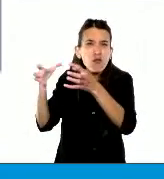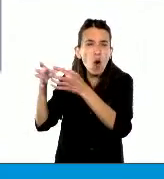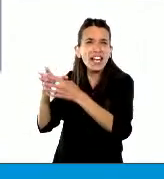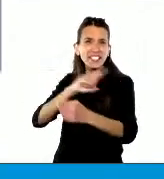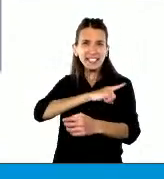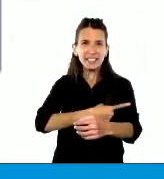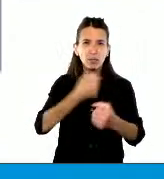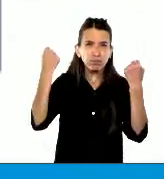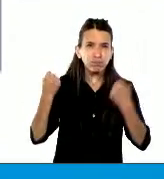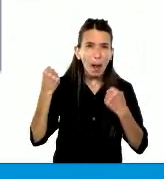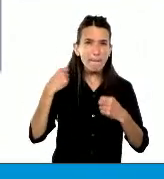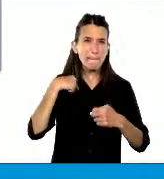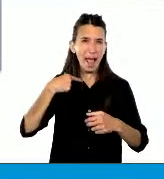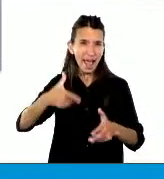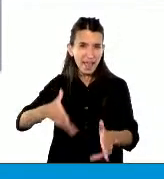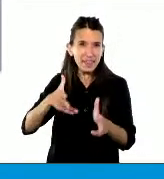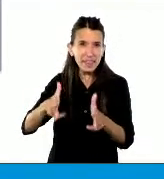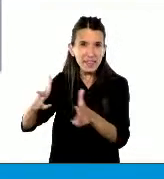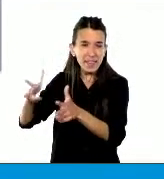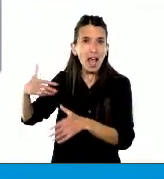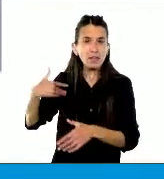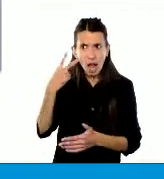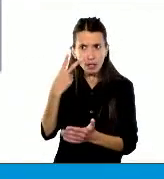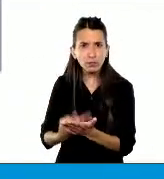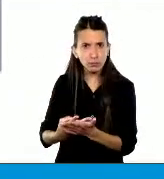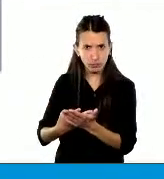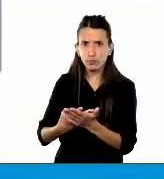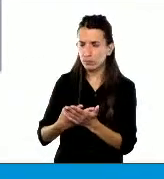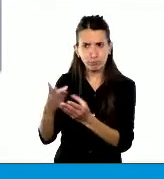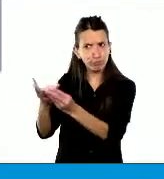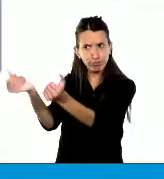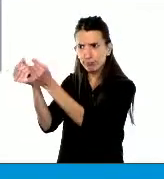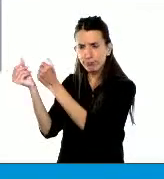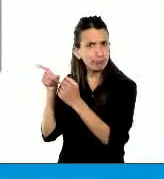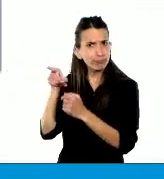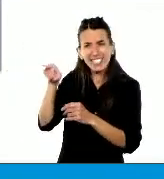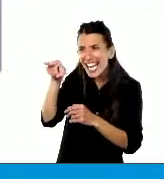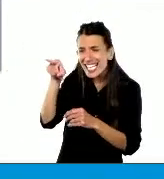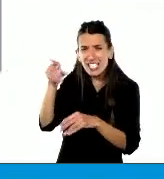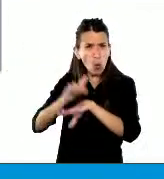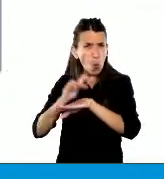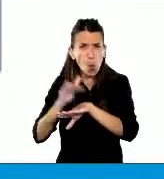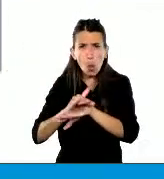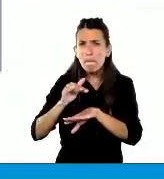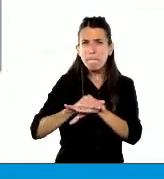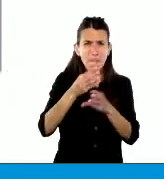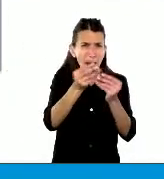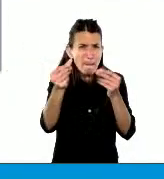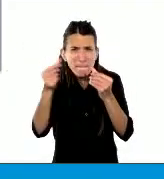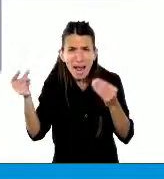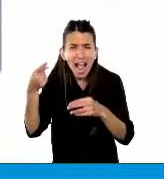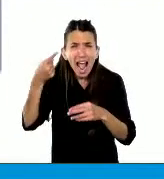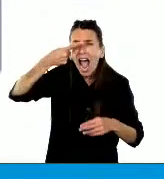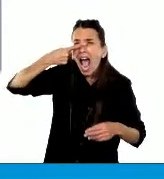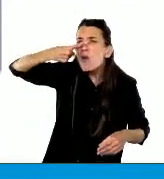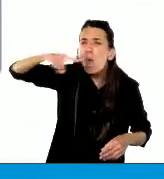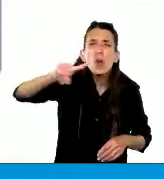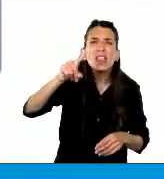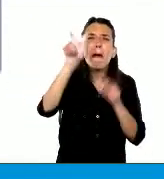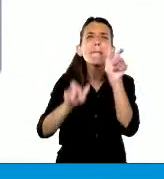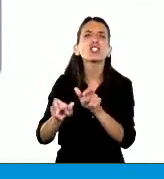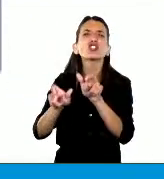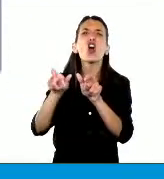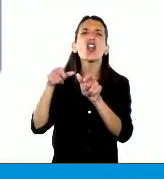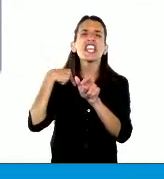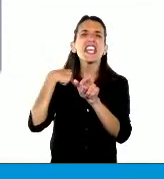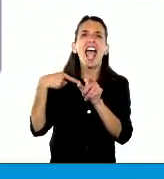sobre el abismo al que conducen al país tras la ilusión de ganar una guerra que aún si mataran al último guerrillero no haría